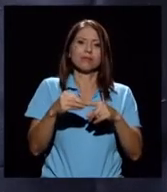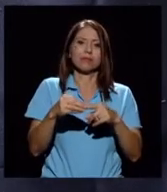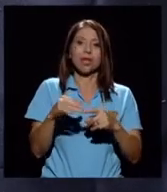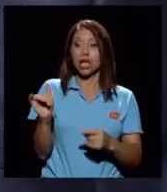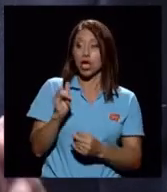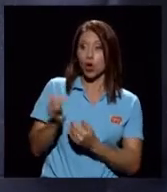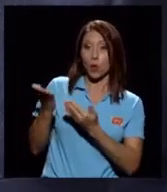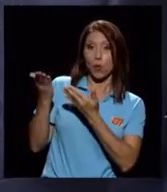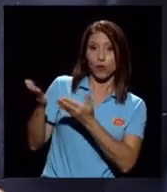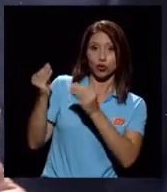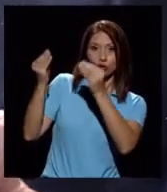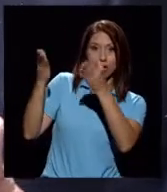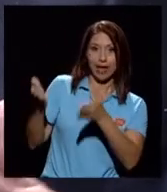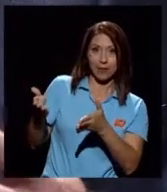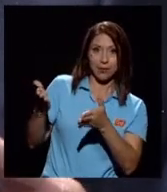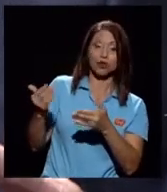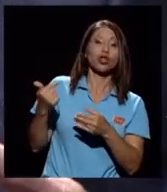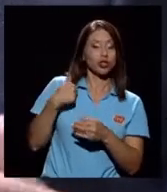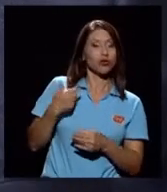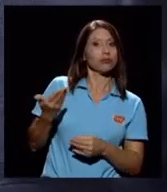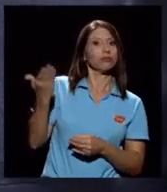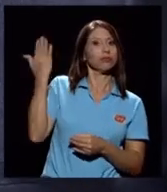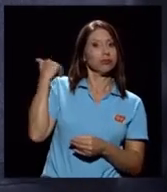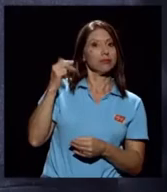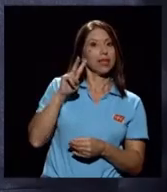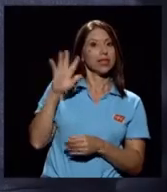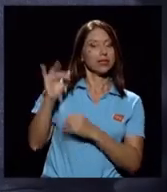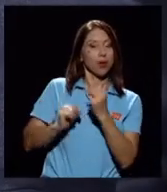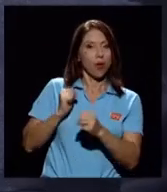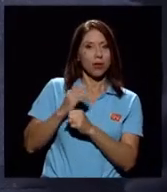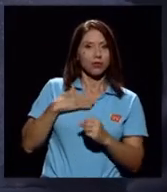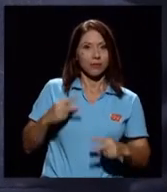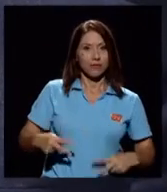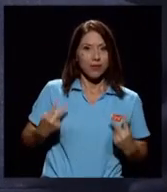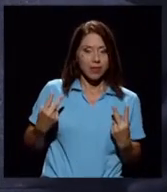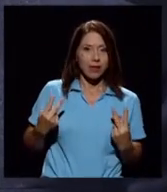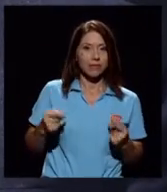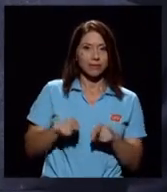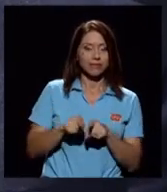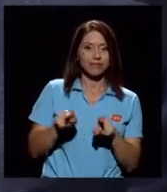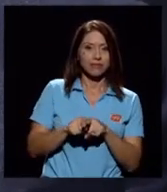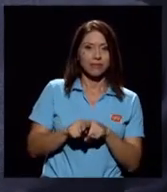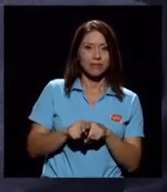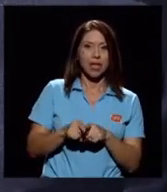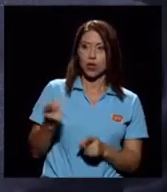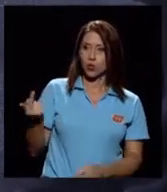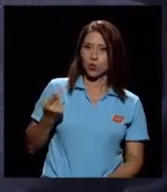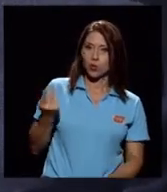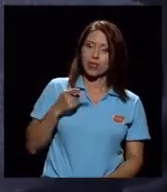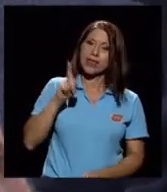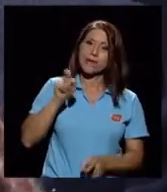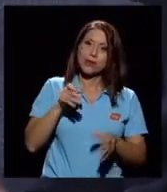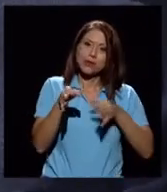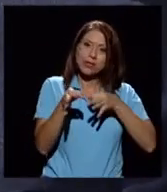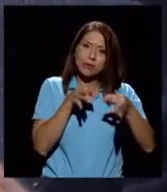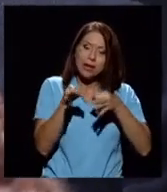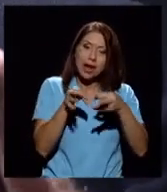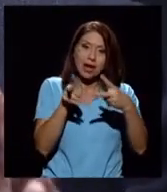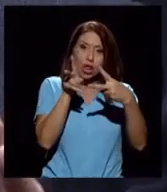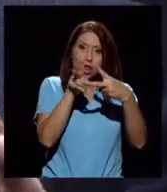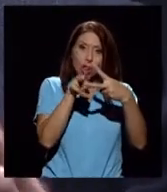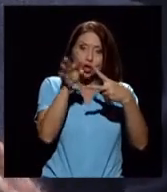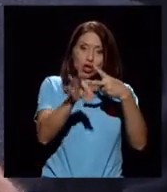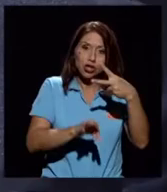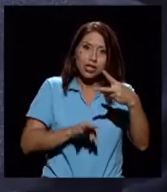gozos académicos ya mí yo también lo fui en 25 años de mi vida tenemos que explicar este que hay dos tipos de